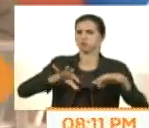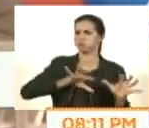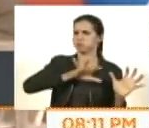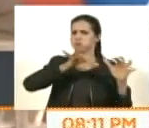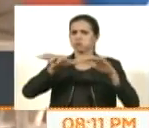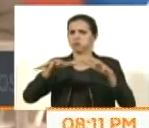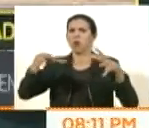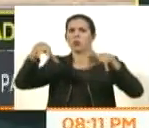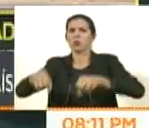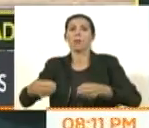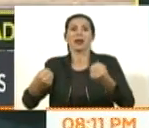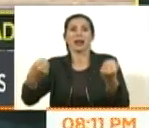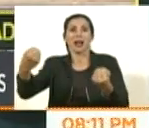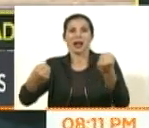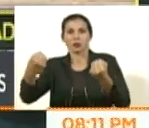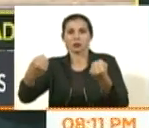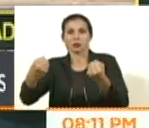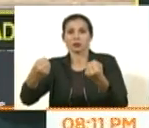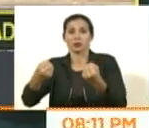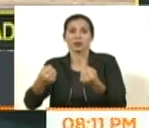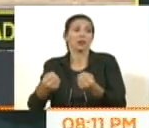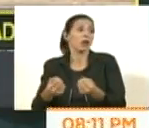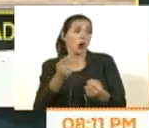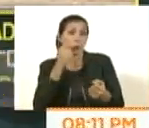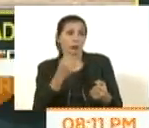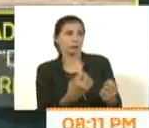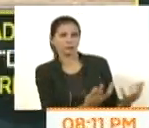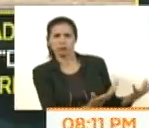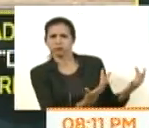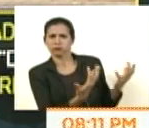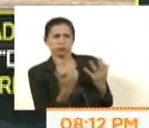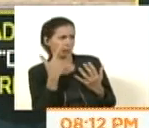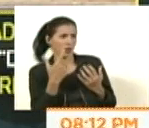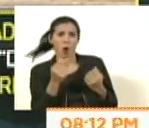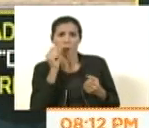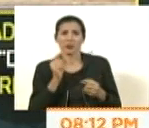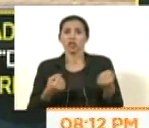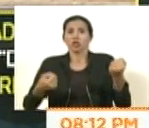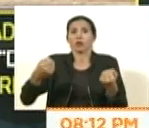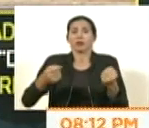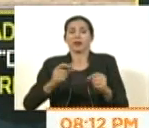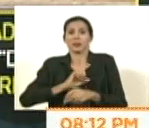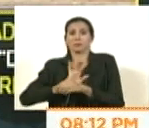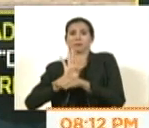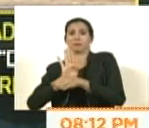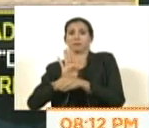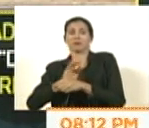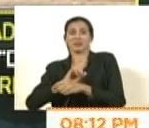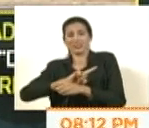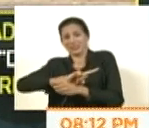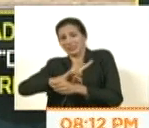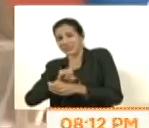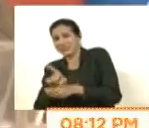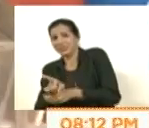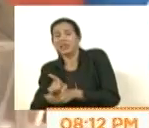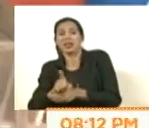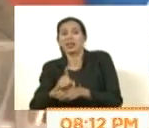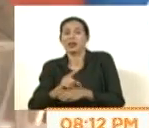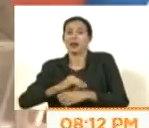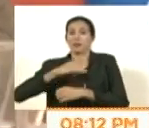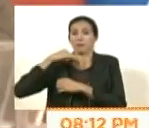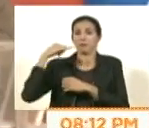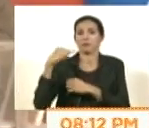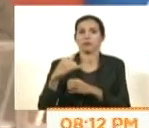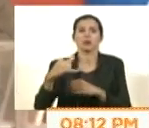fue, aceleró el conductor del vehículo y lamentablemente pues arrolló a este joven